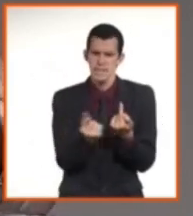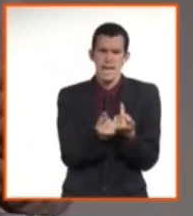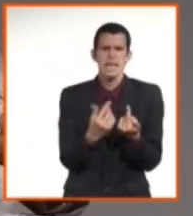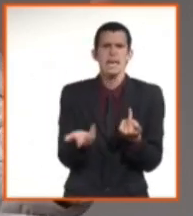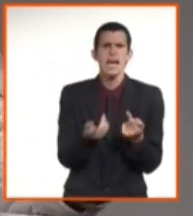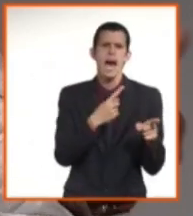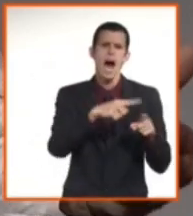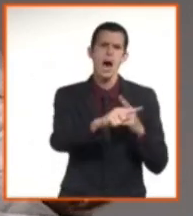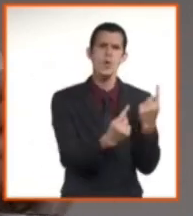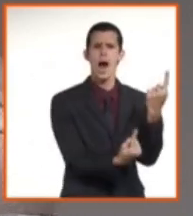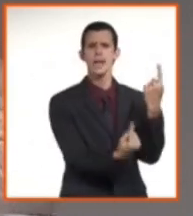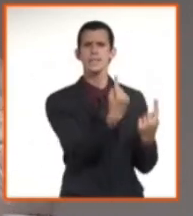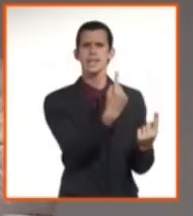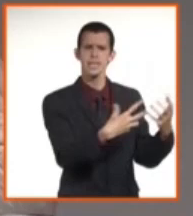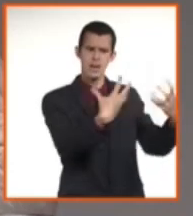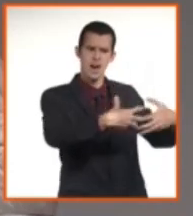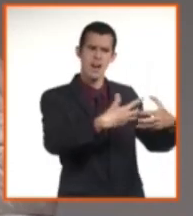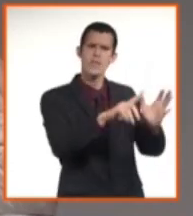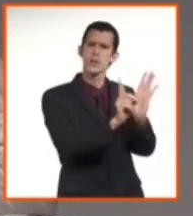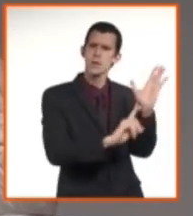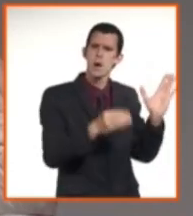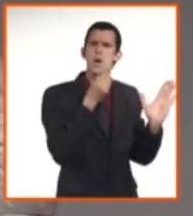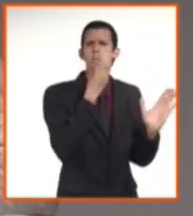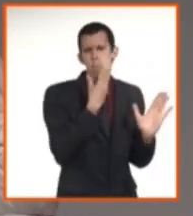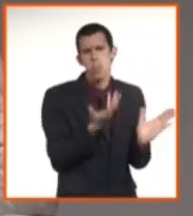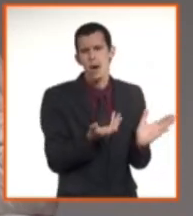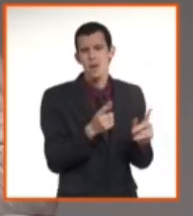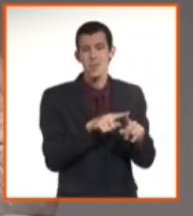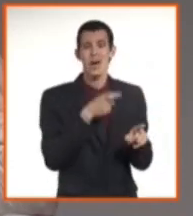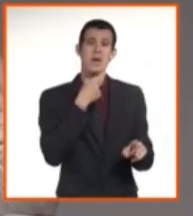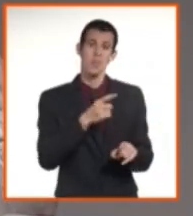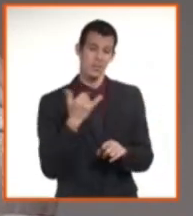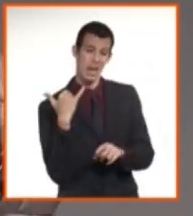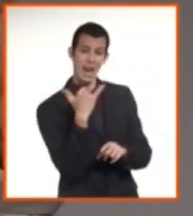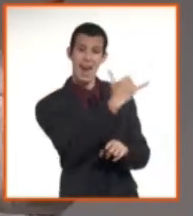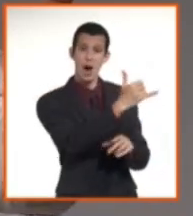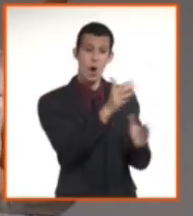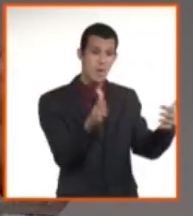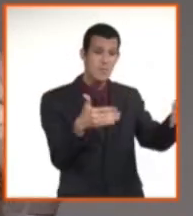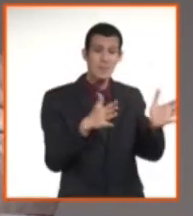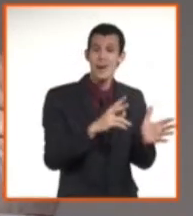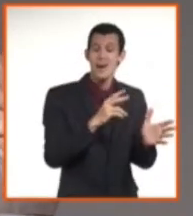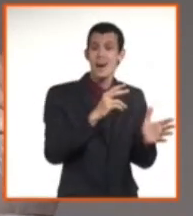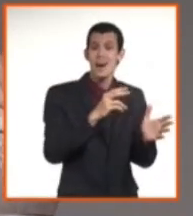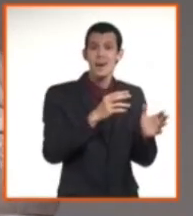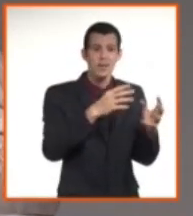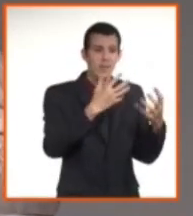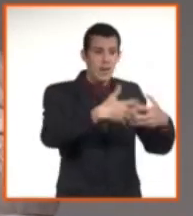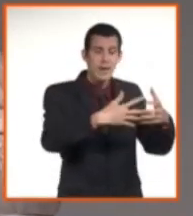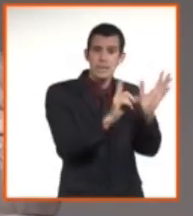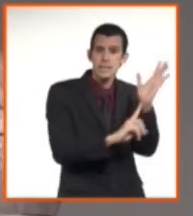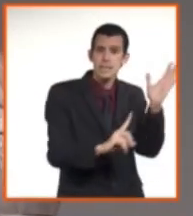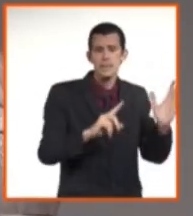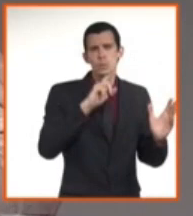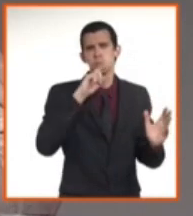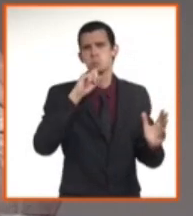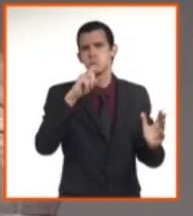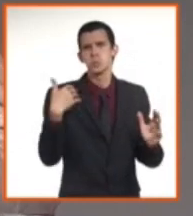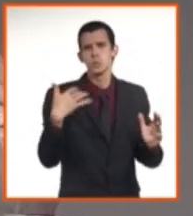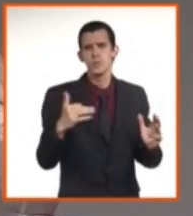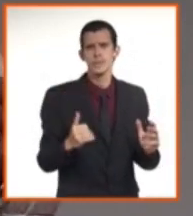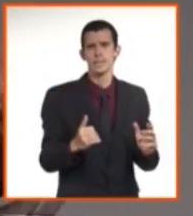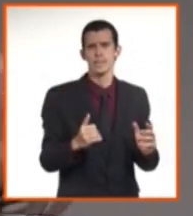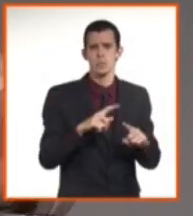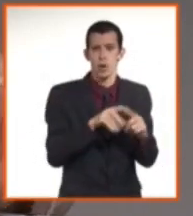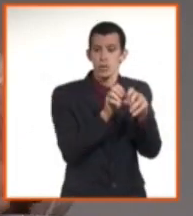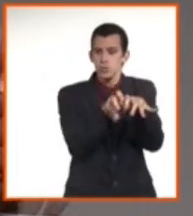entonces extiende los horarios, ¿sí?, de afectación a los clientes. Yo creo que estamos trabajando, y un programa que estamos haciendo de conjunto con las autoridades.